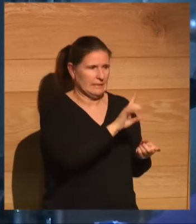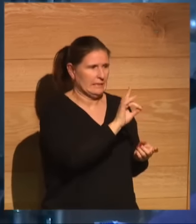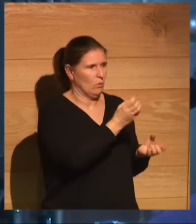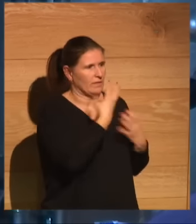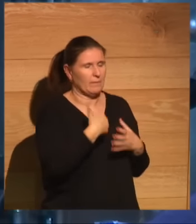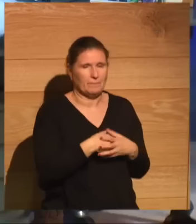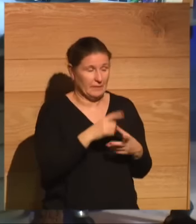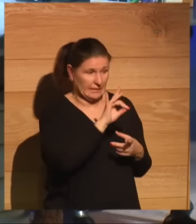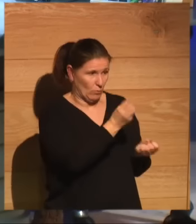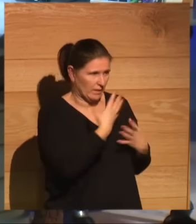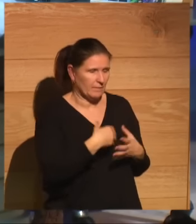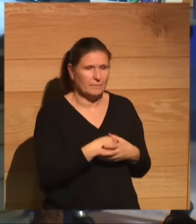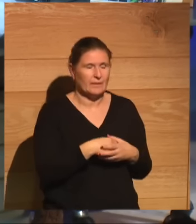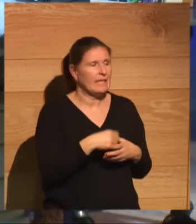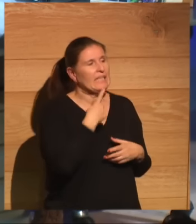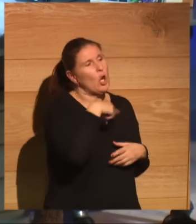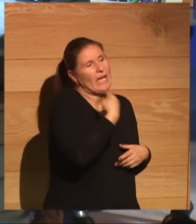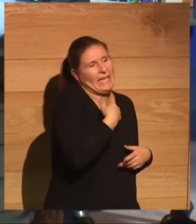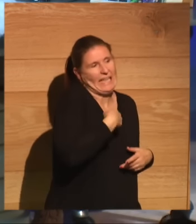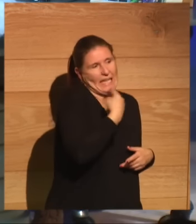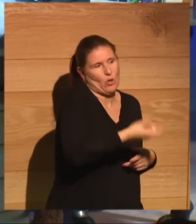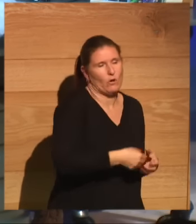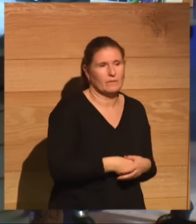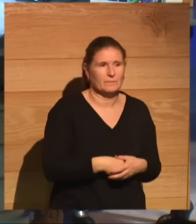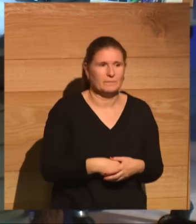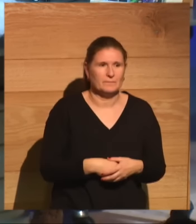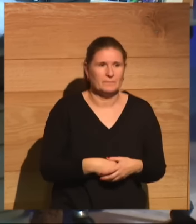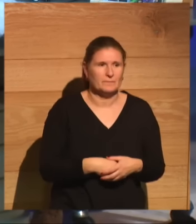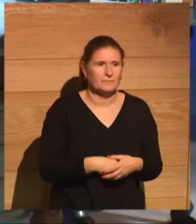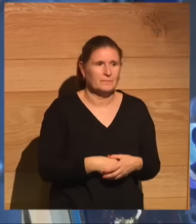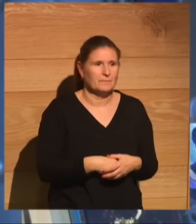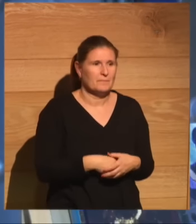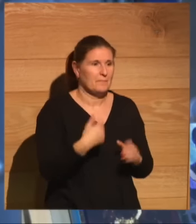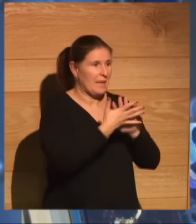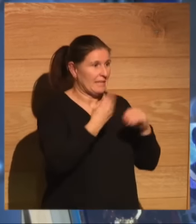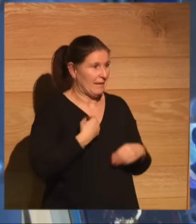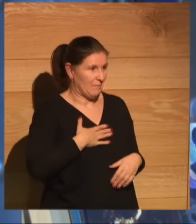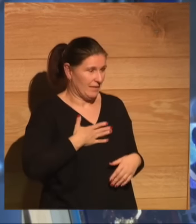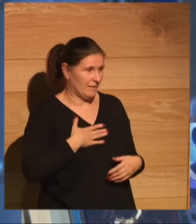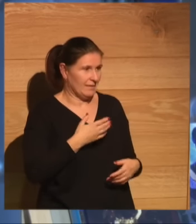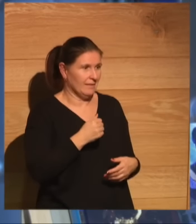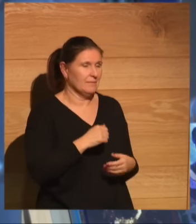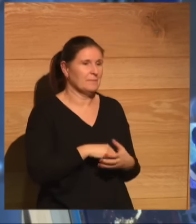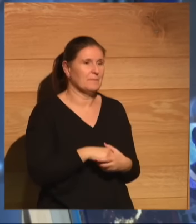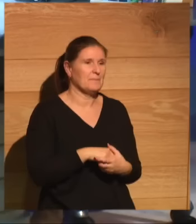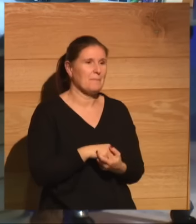Escribió en el libro... Cuéntame, Juan. Escribió ¿qué en te el, dije? Escribió en el libro... Escribió en el libro... Arturo por Arturo.